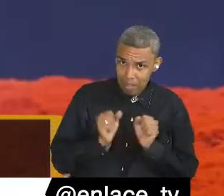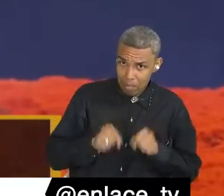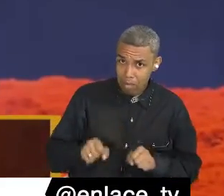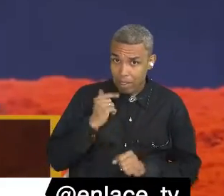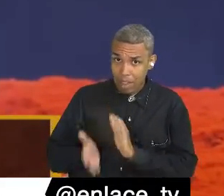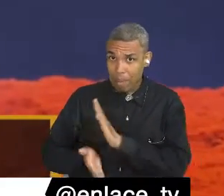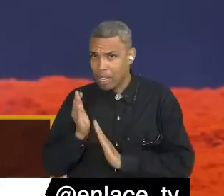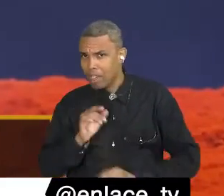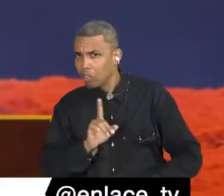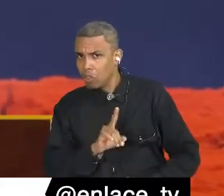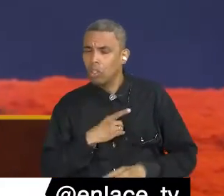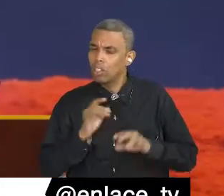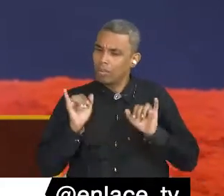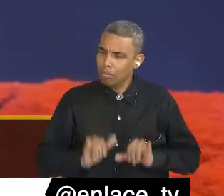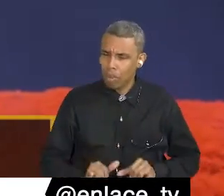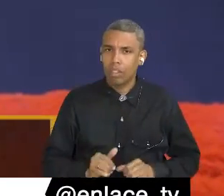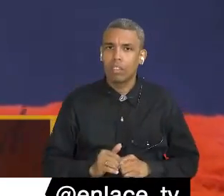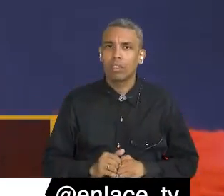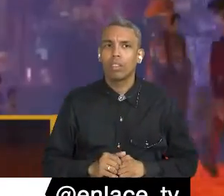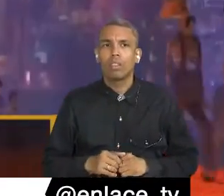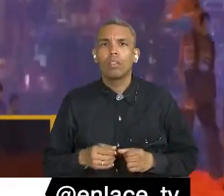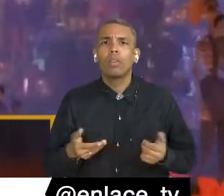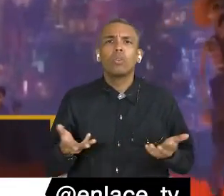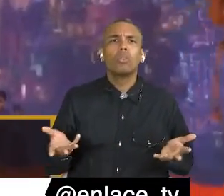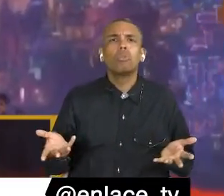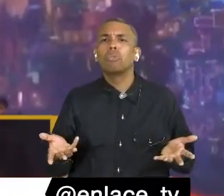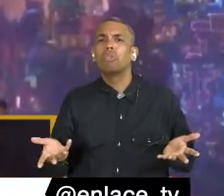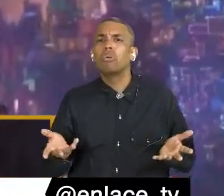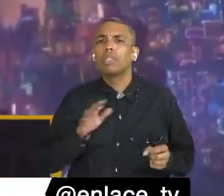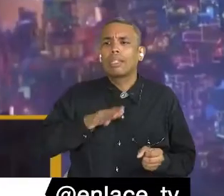sabemos dónde estamos.